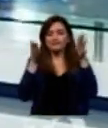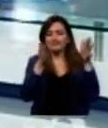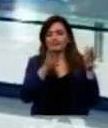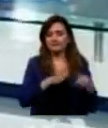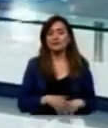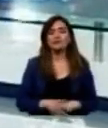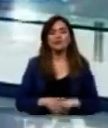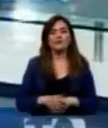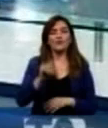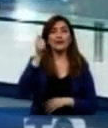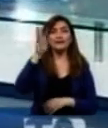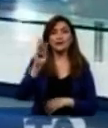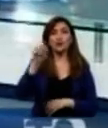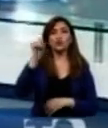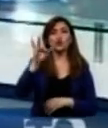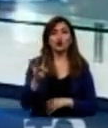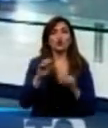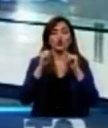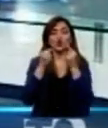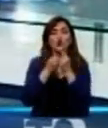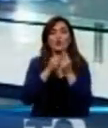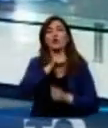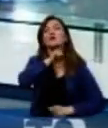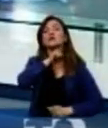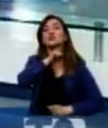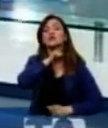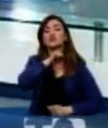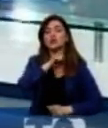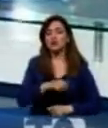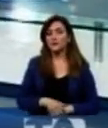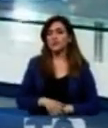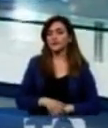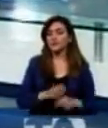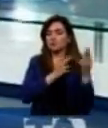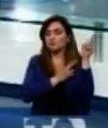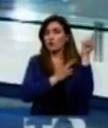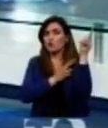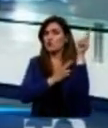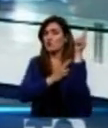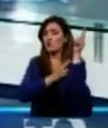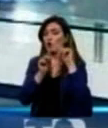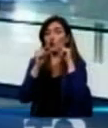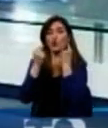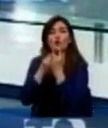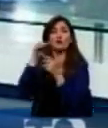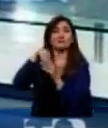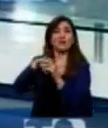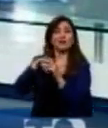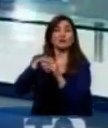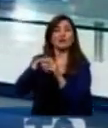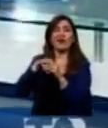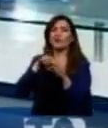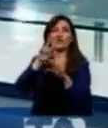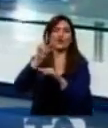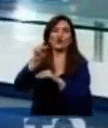Entre 16 y 18 grupos de delincuentes armados se habrían conformado de un solo frente disidente de las FARC que se opuso al